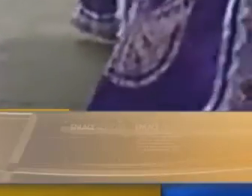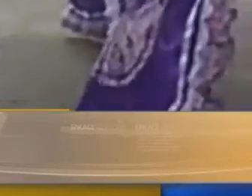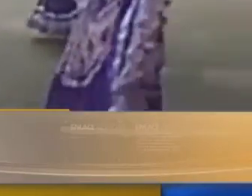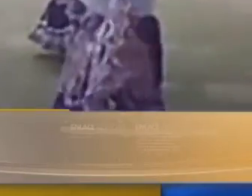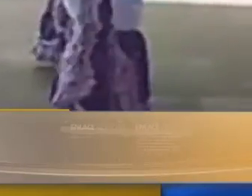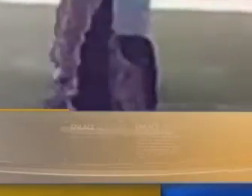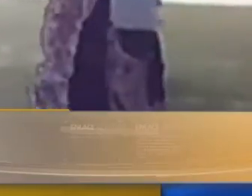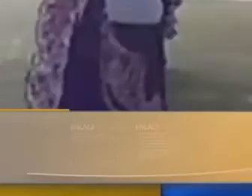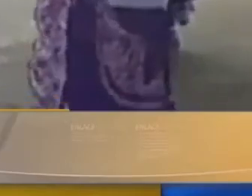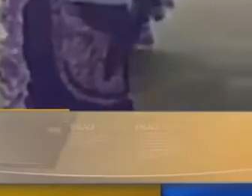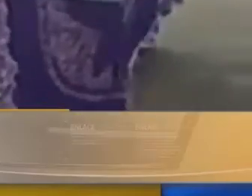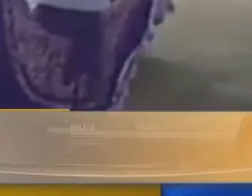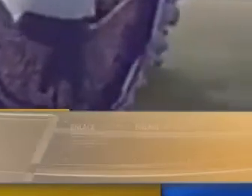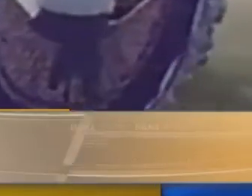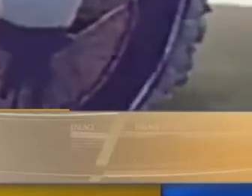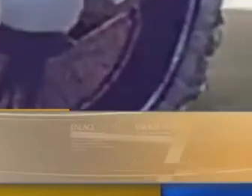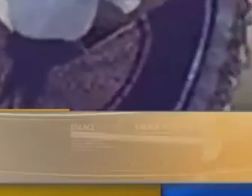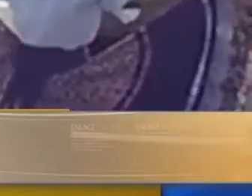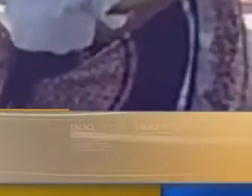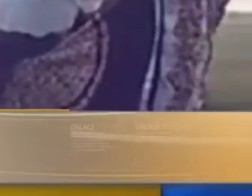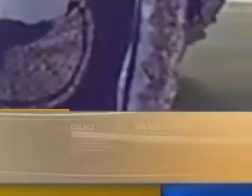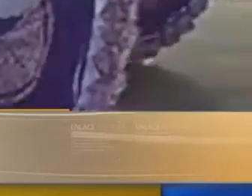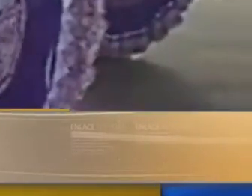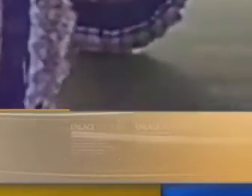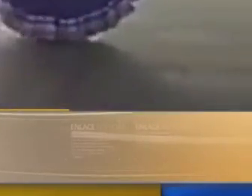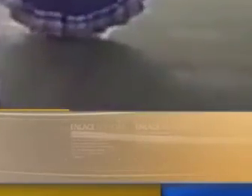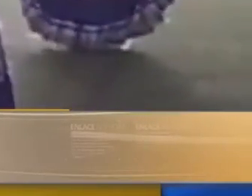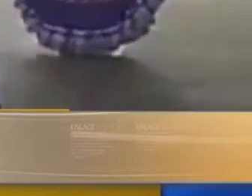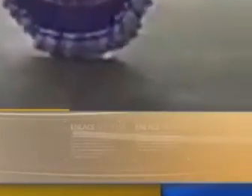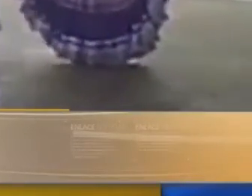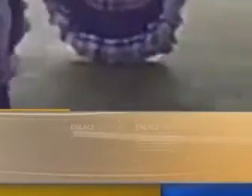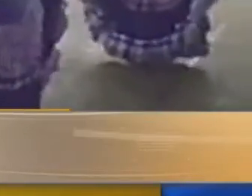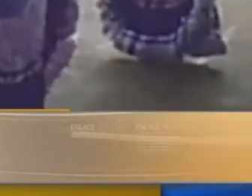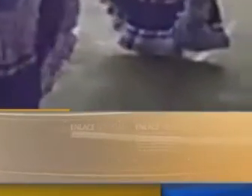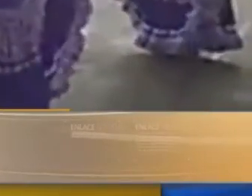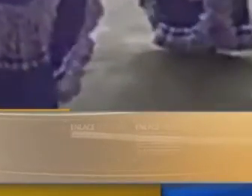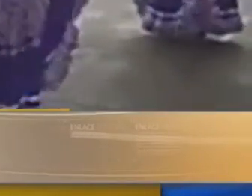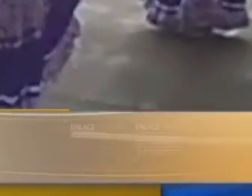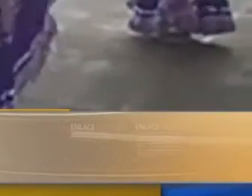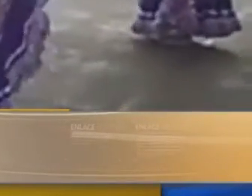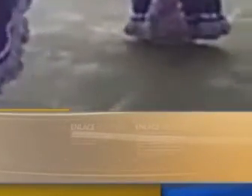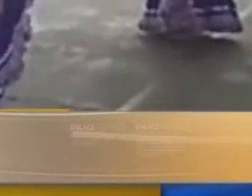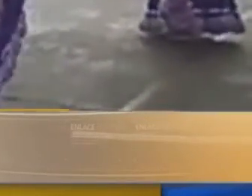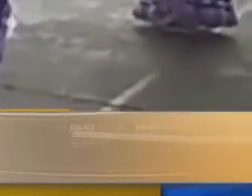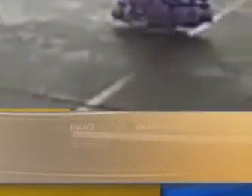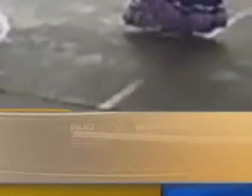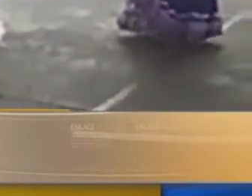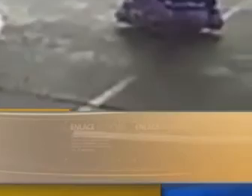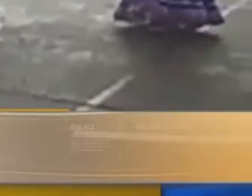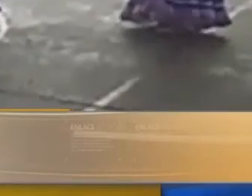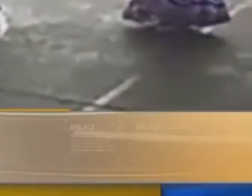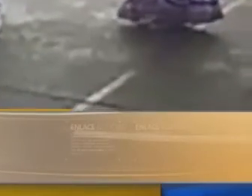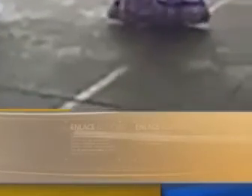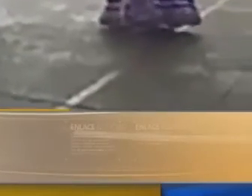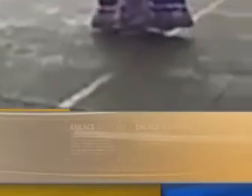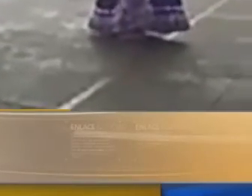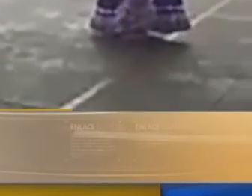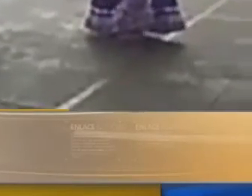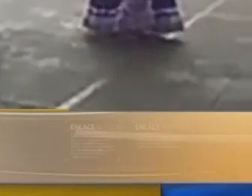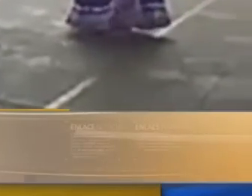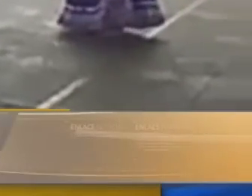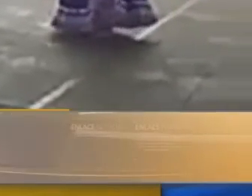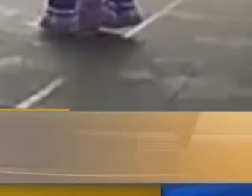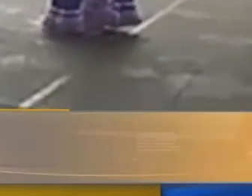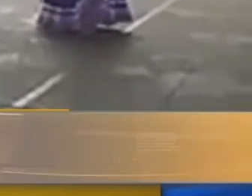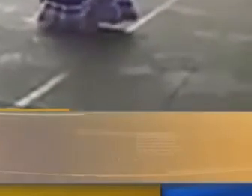al sexto festival de la danza de Porro Palipiao en Planeta Rica, Córdoba, la familia cumbiambera retornó a Barranca Bermeja. Como maravillosa calificaron